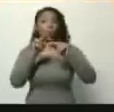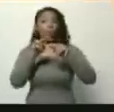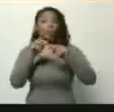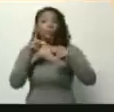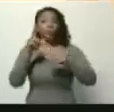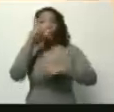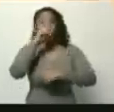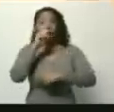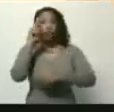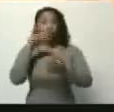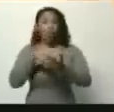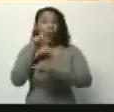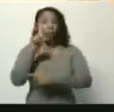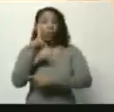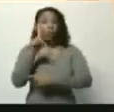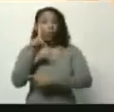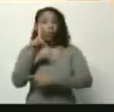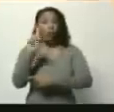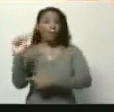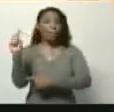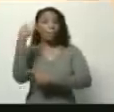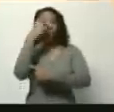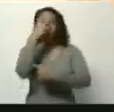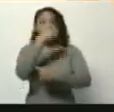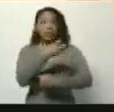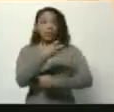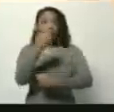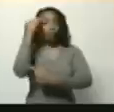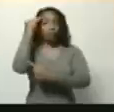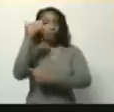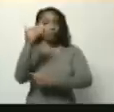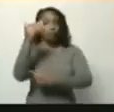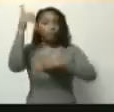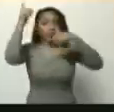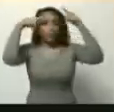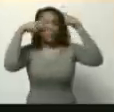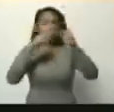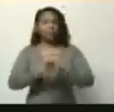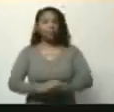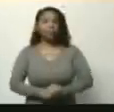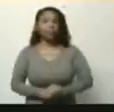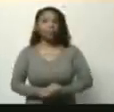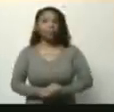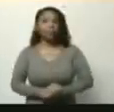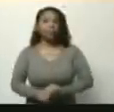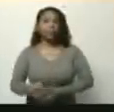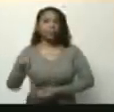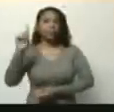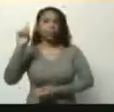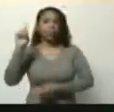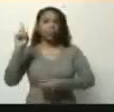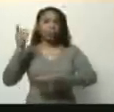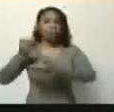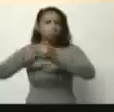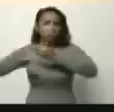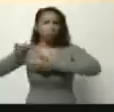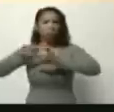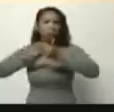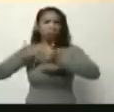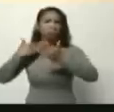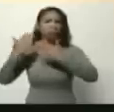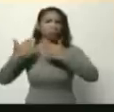año 2001, desde la primera visita del comandante Hugo Chávez, una relación ejemplar